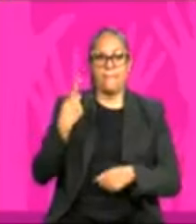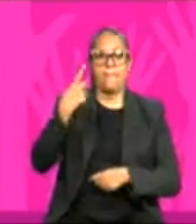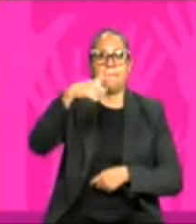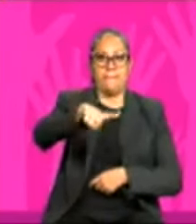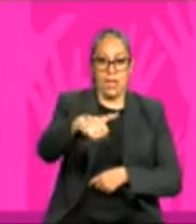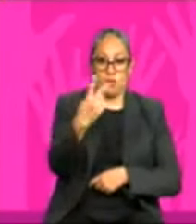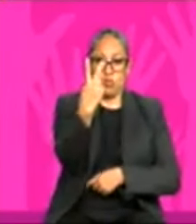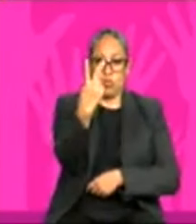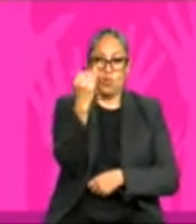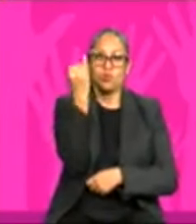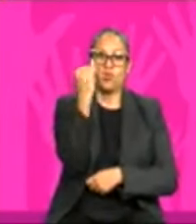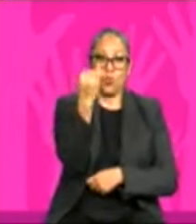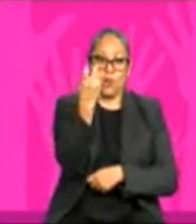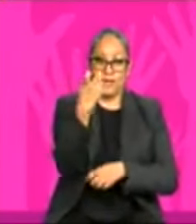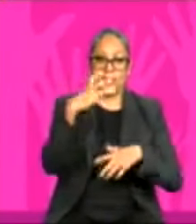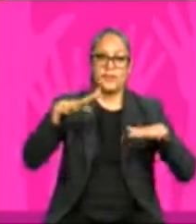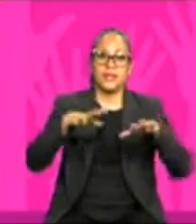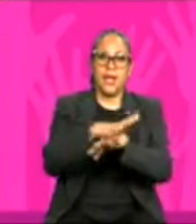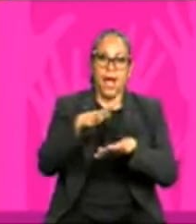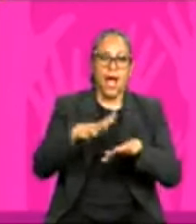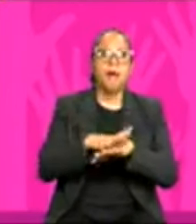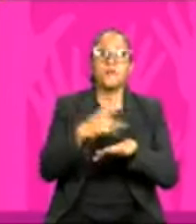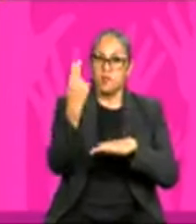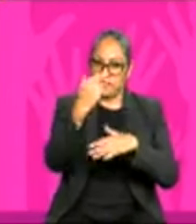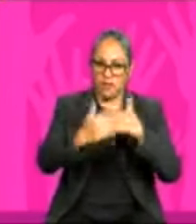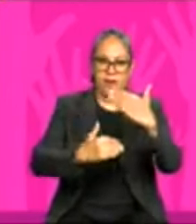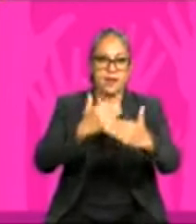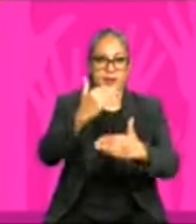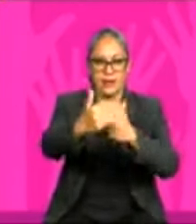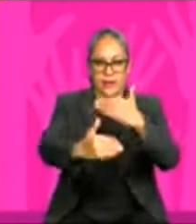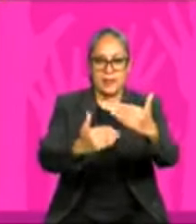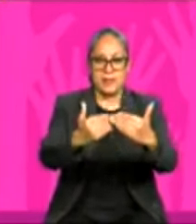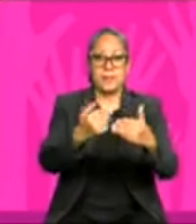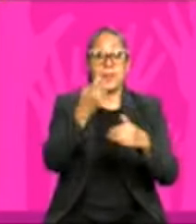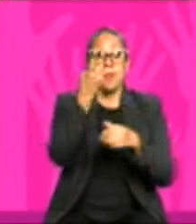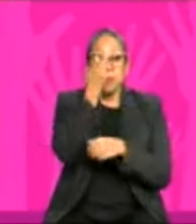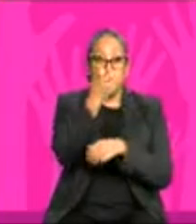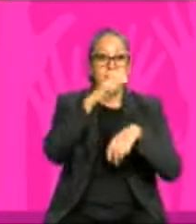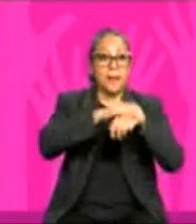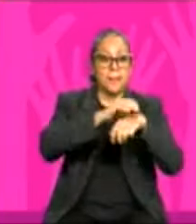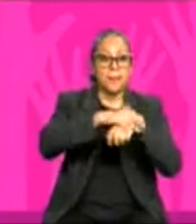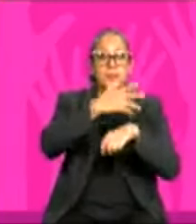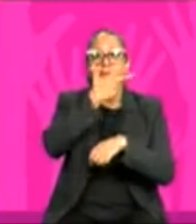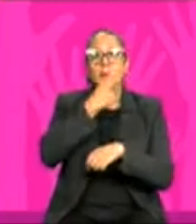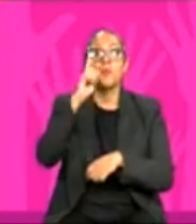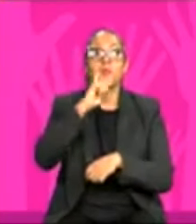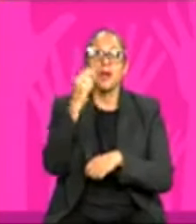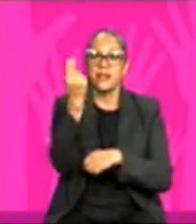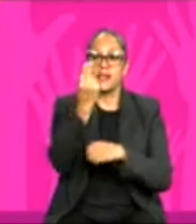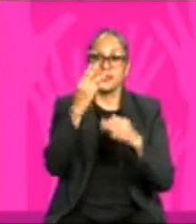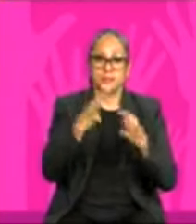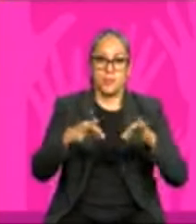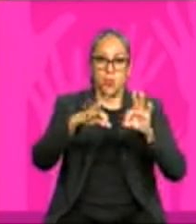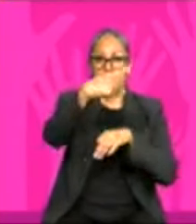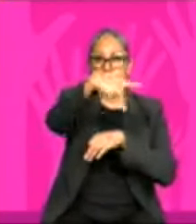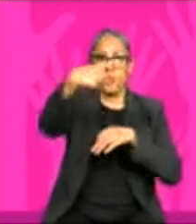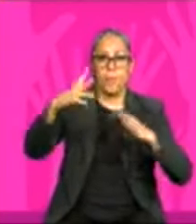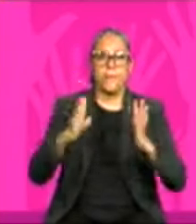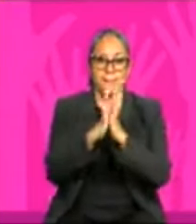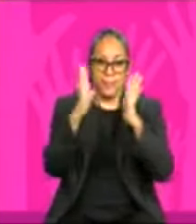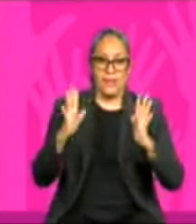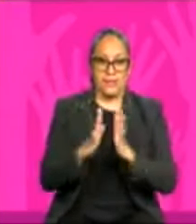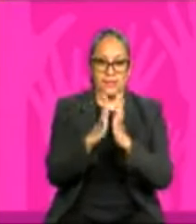el cambio en Morelos ya nada lo detiene. Por eso, amigas y amigos, es muy importante su participación. No podemos permitir